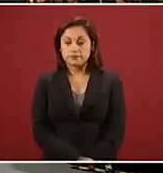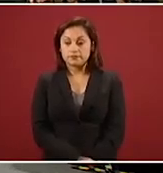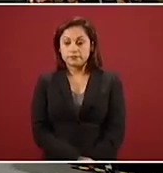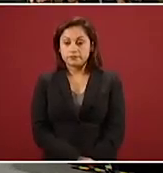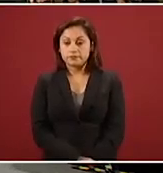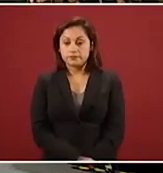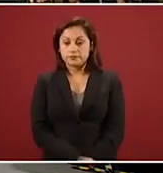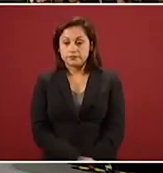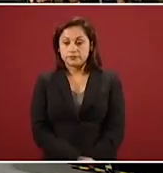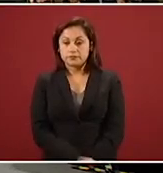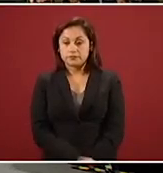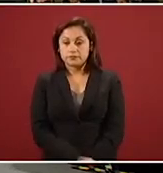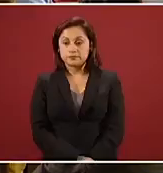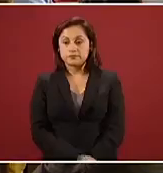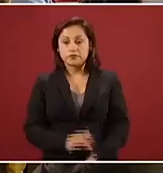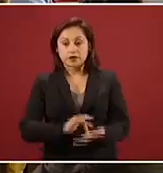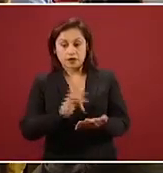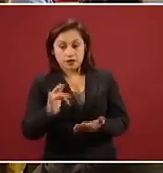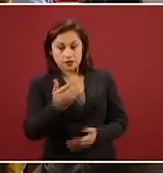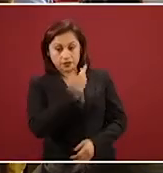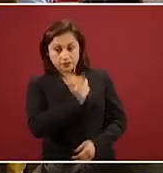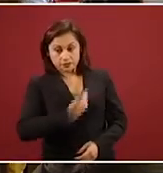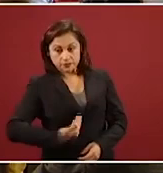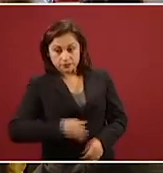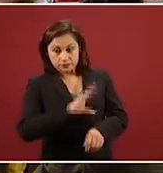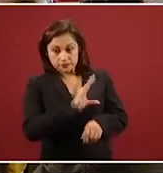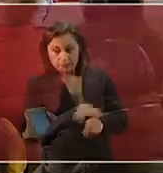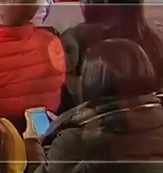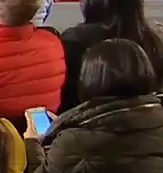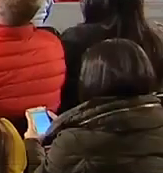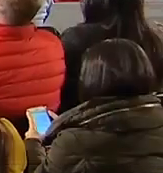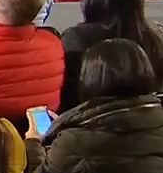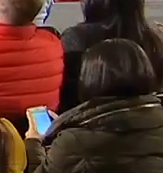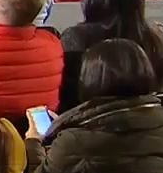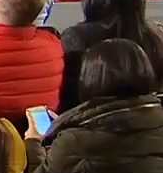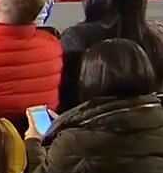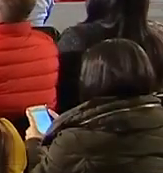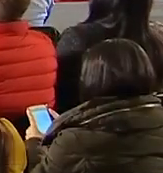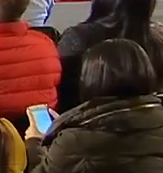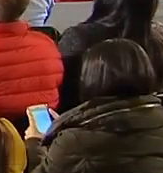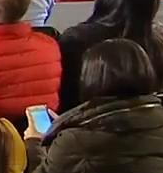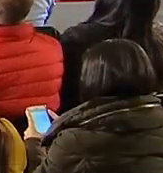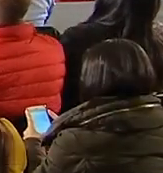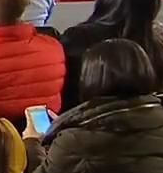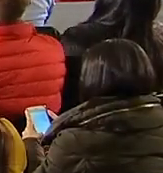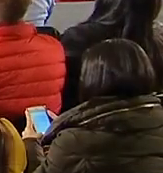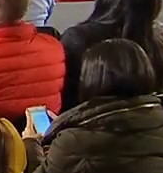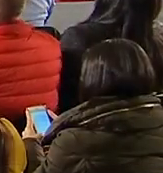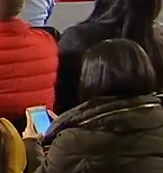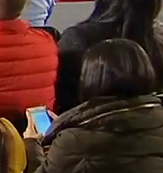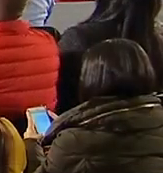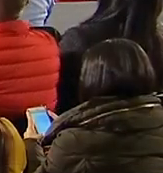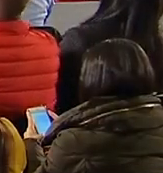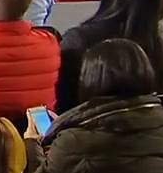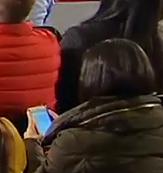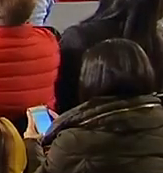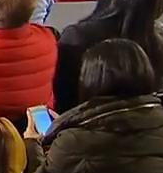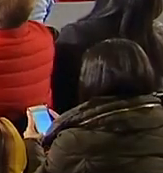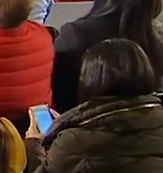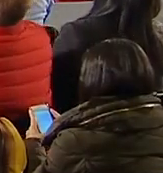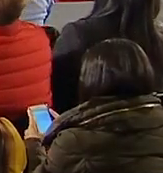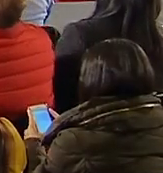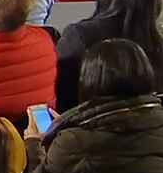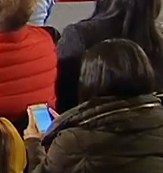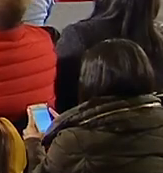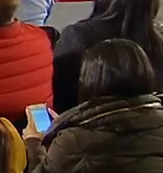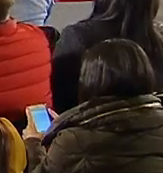Muchas gracias, señor presidente, con su permiso. Buenos días a todas y a todos. Como lo saben, el tema